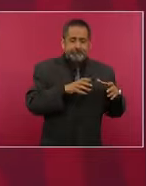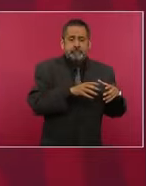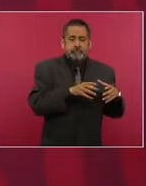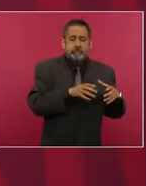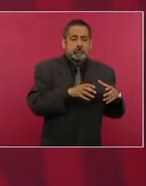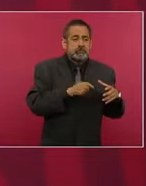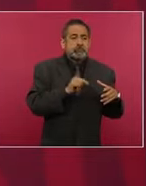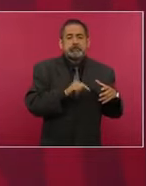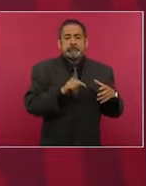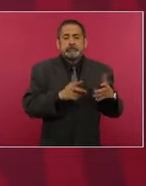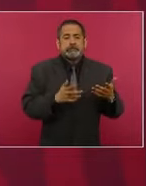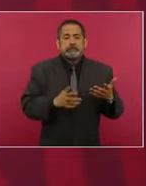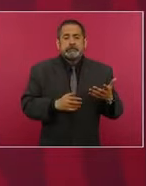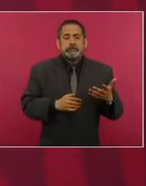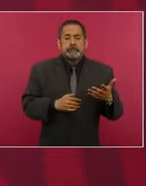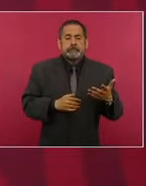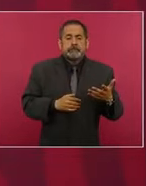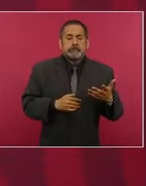están